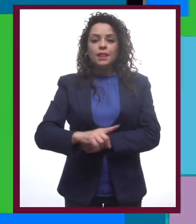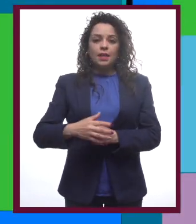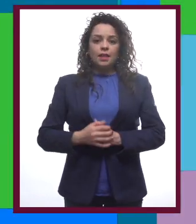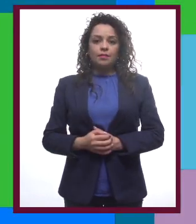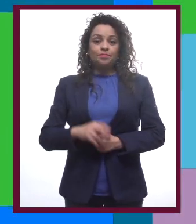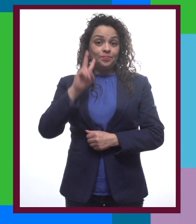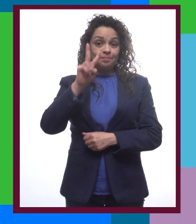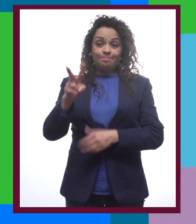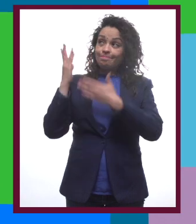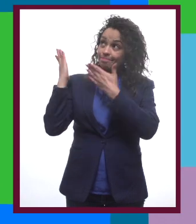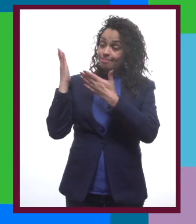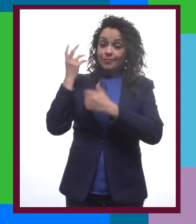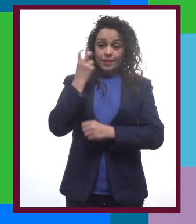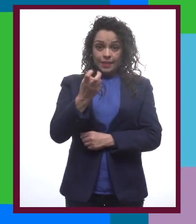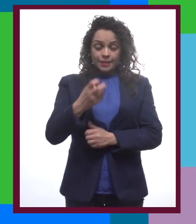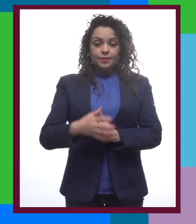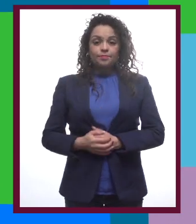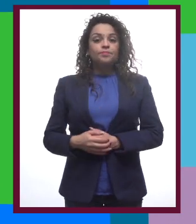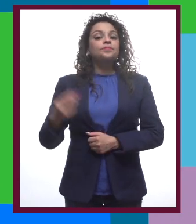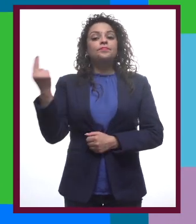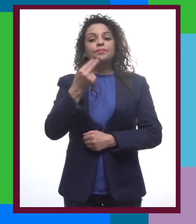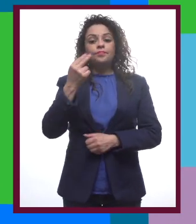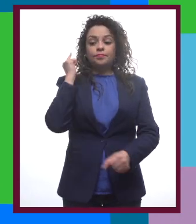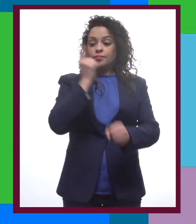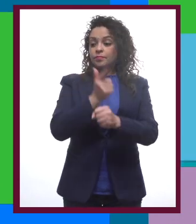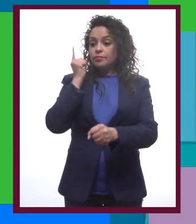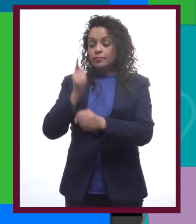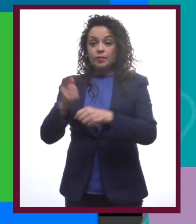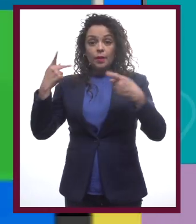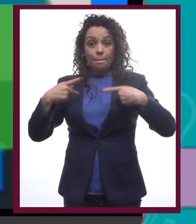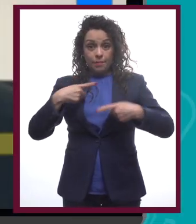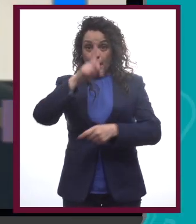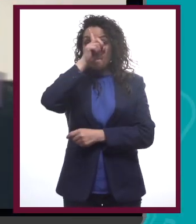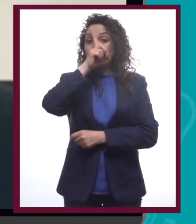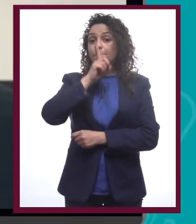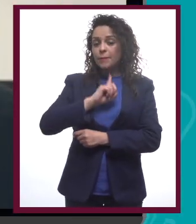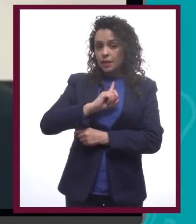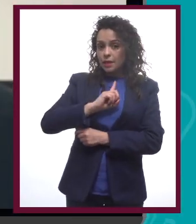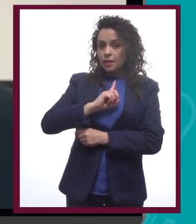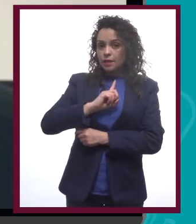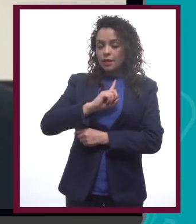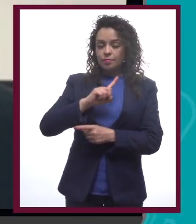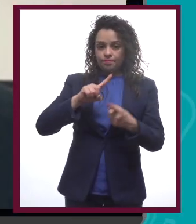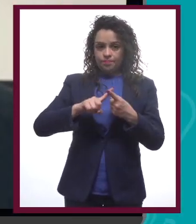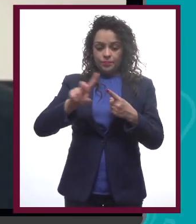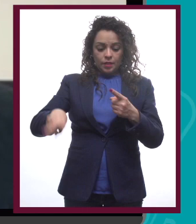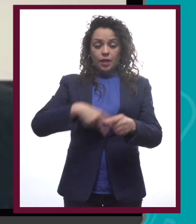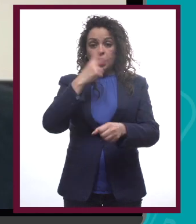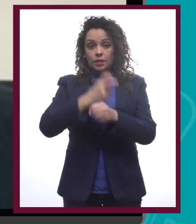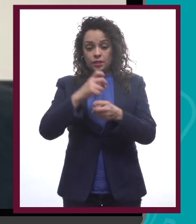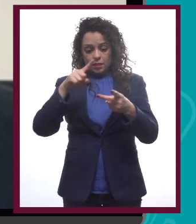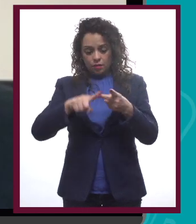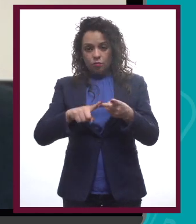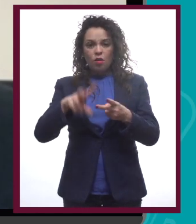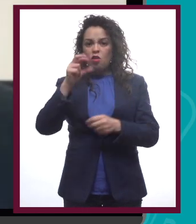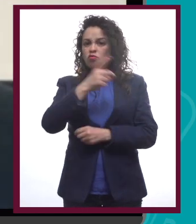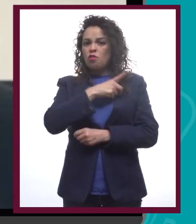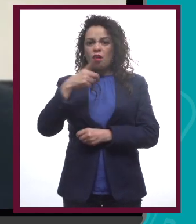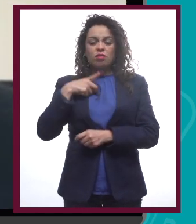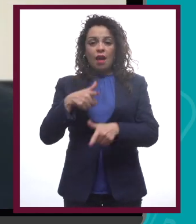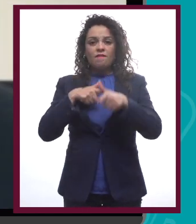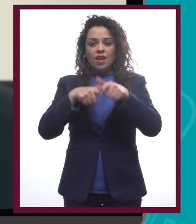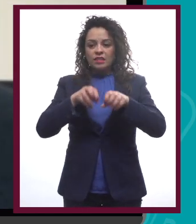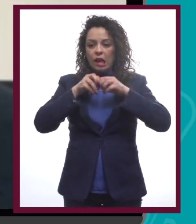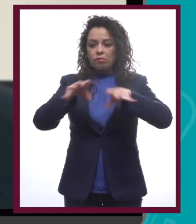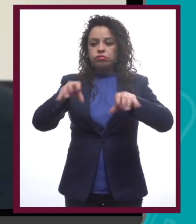mentiras. En primer lugar, detectar las mentiras. En segundo lugar, cortar